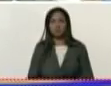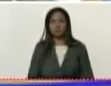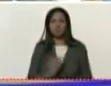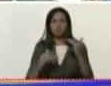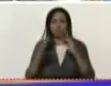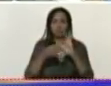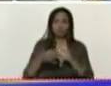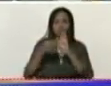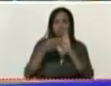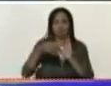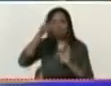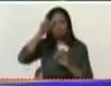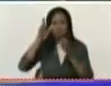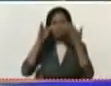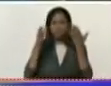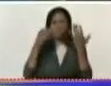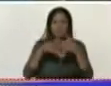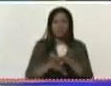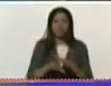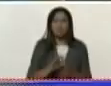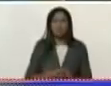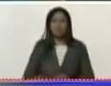Máxima unión cívico-militar.